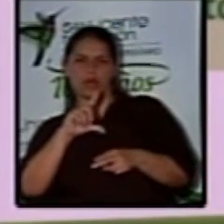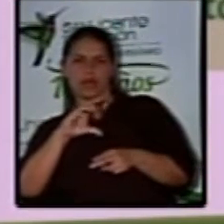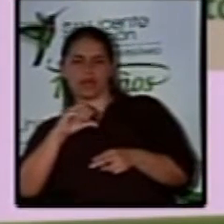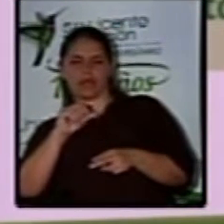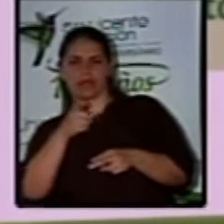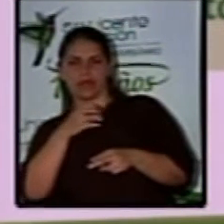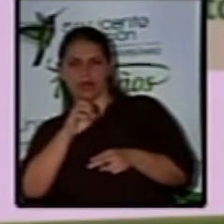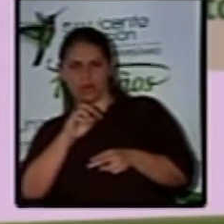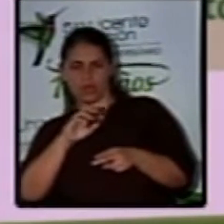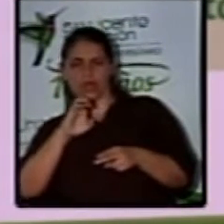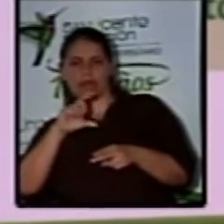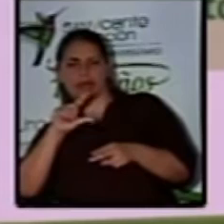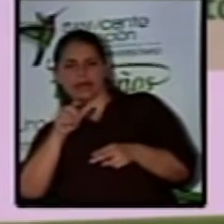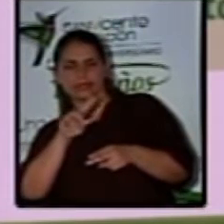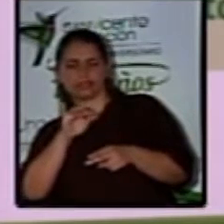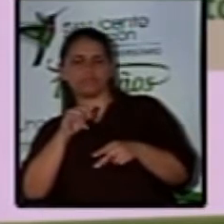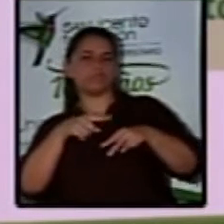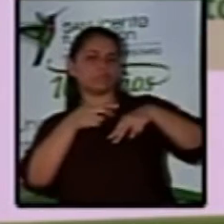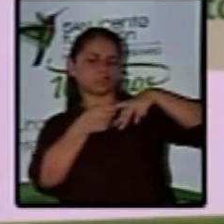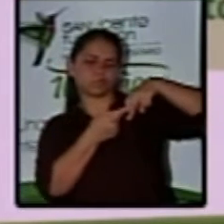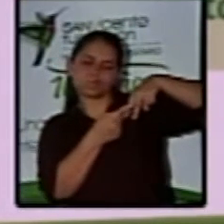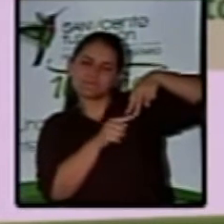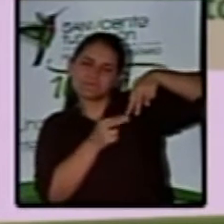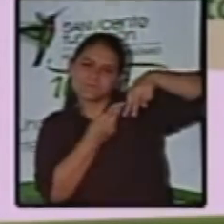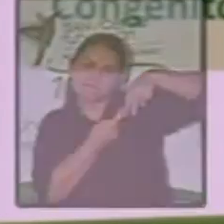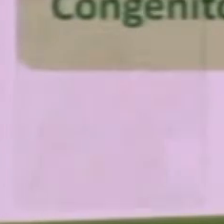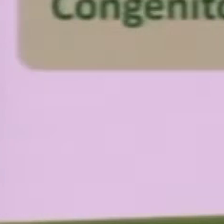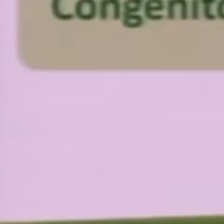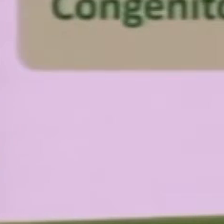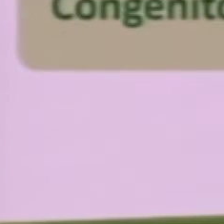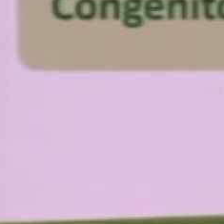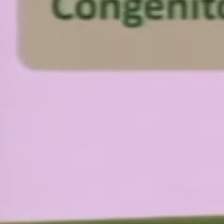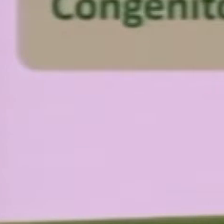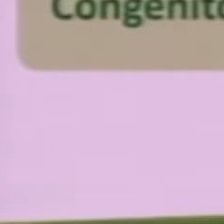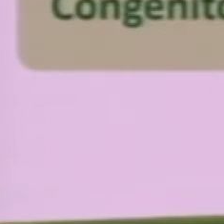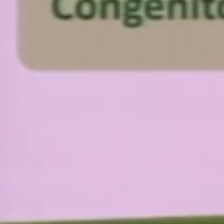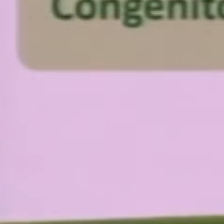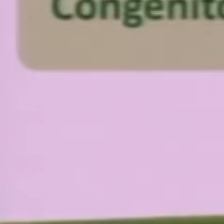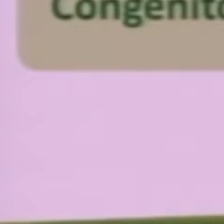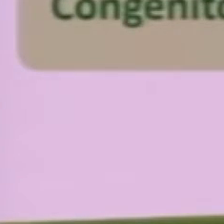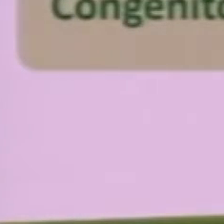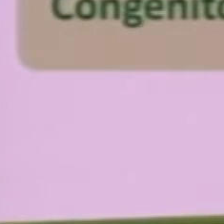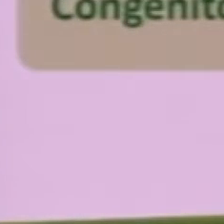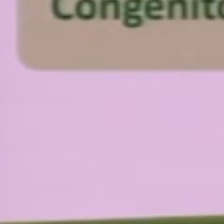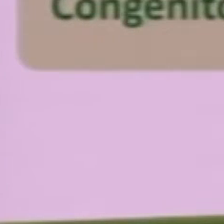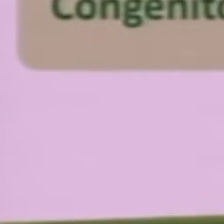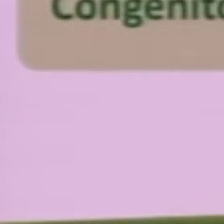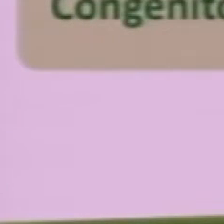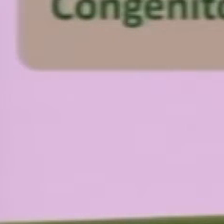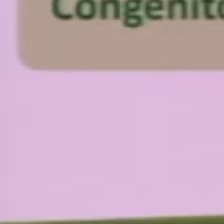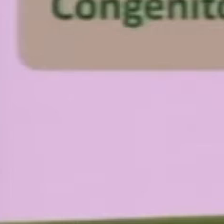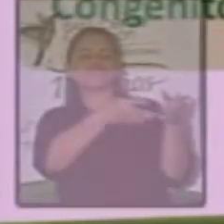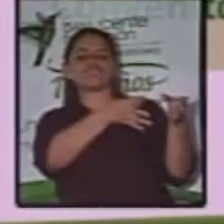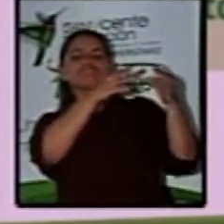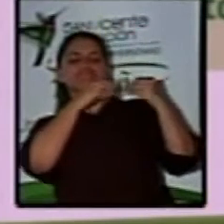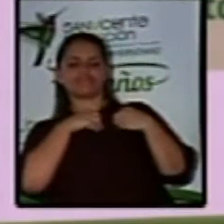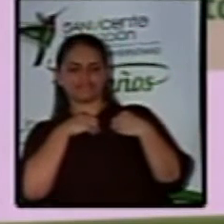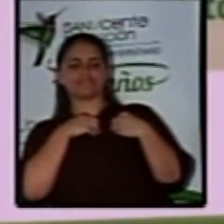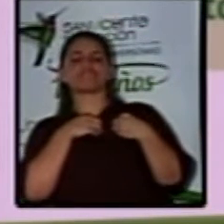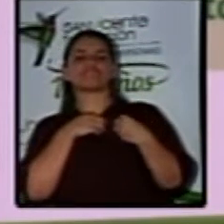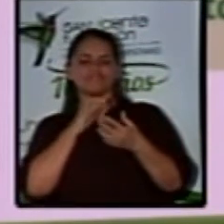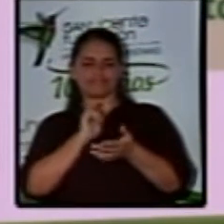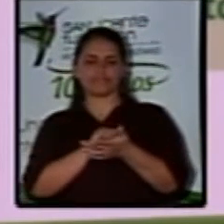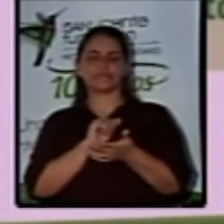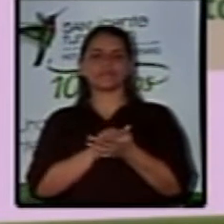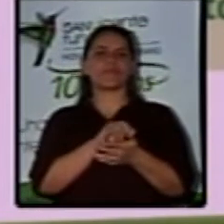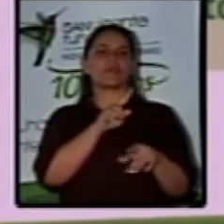de las válvulas venosas. Es por esto que si nuestros padres ambos tienen varices, tenemos una posibilidad en un 94%